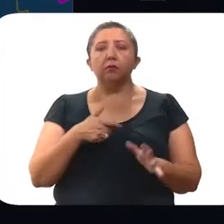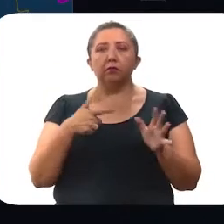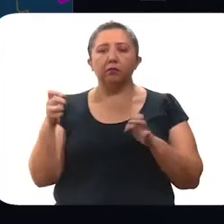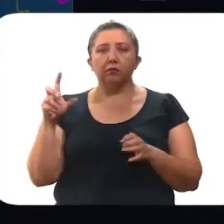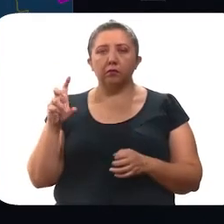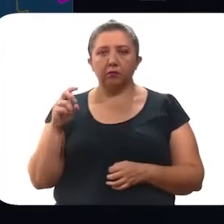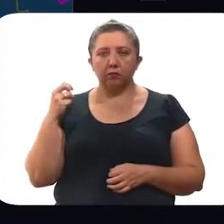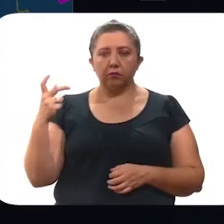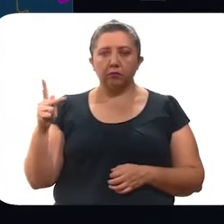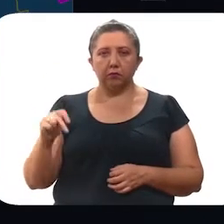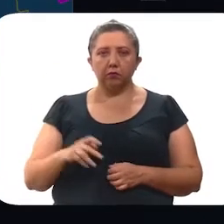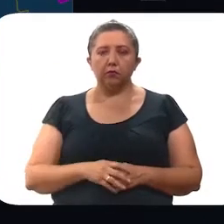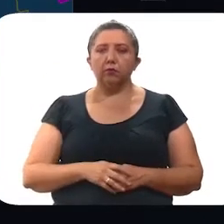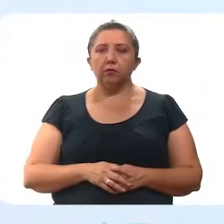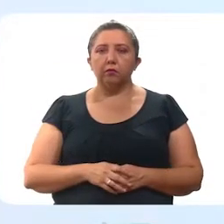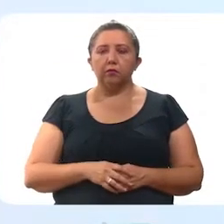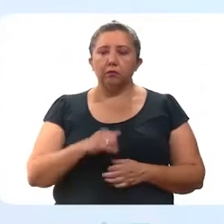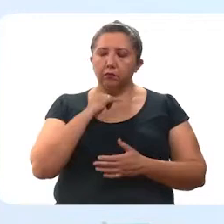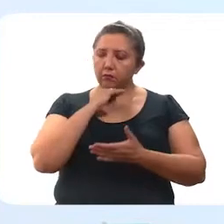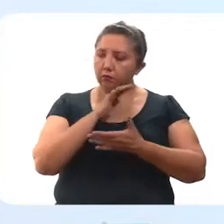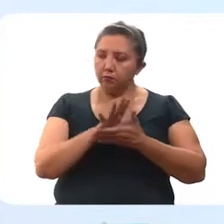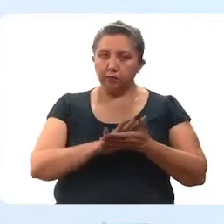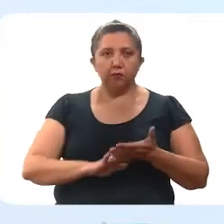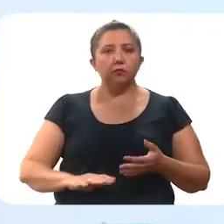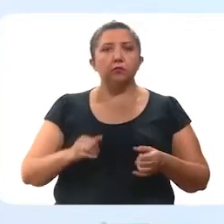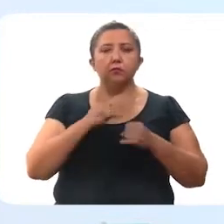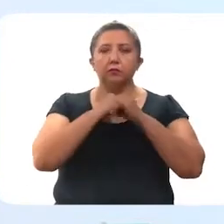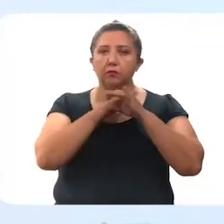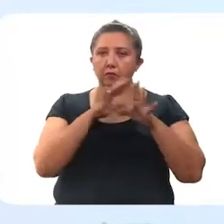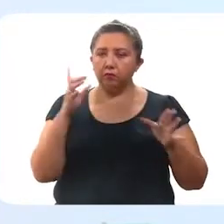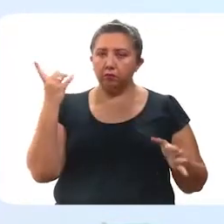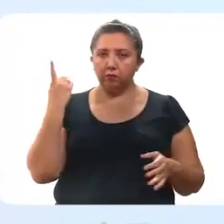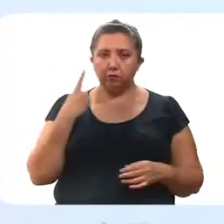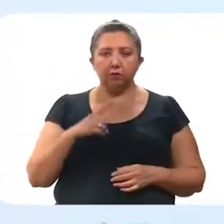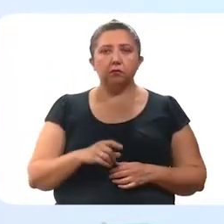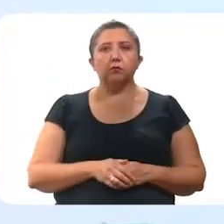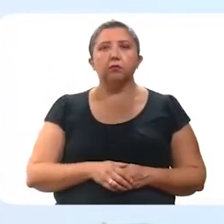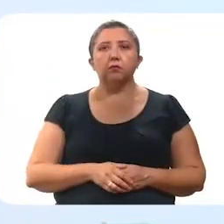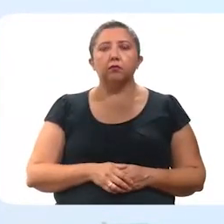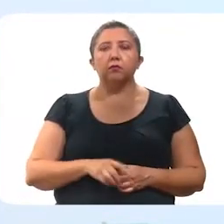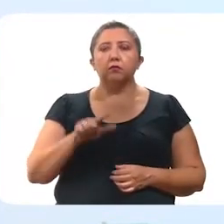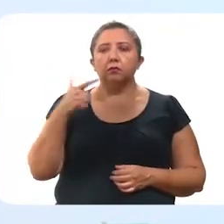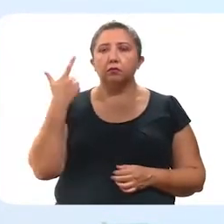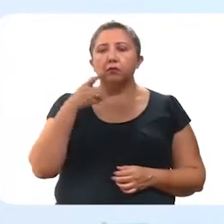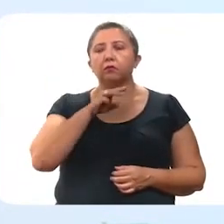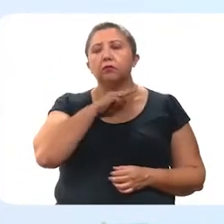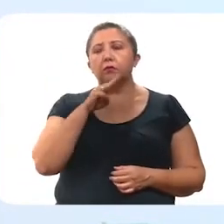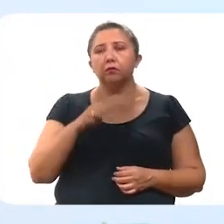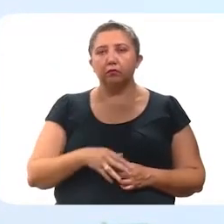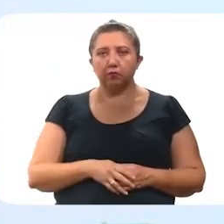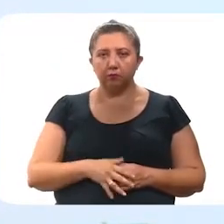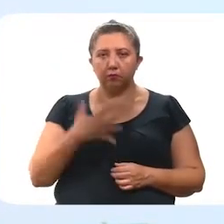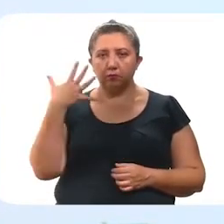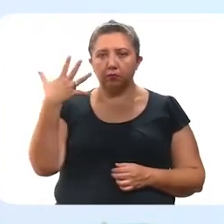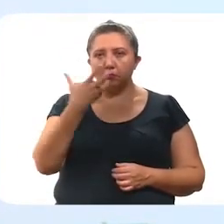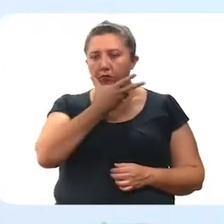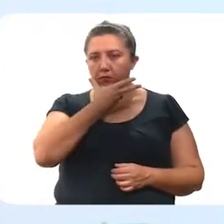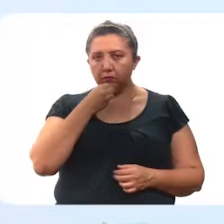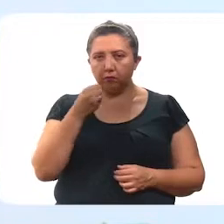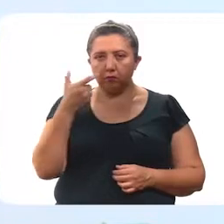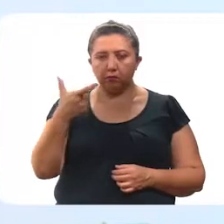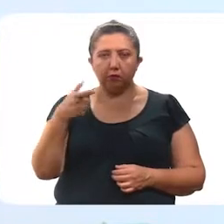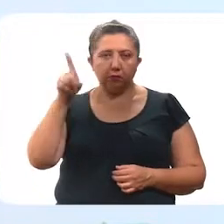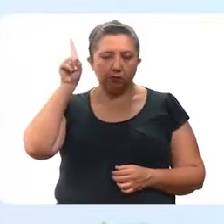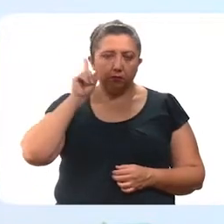14.733 en la zona poniente. Lamentablemente, en este parte médico, informamos de 12 fallecimientos, 5 hombres y